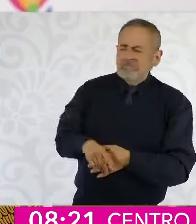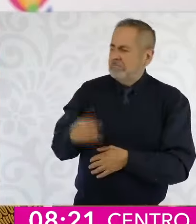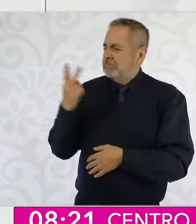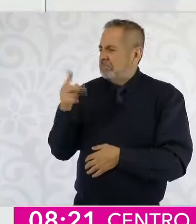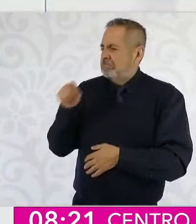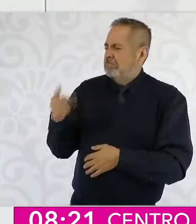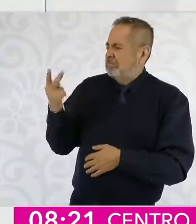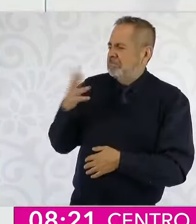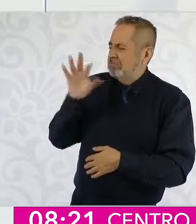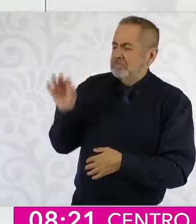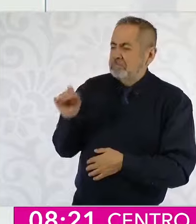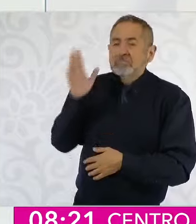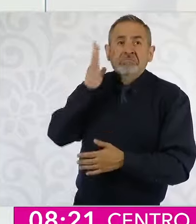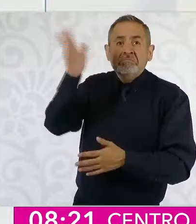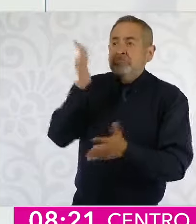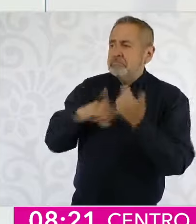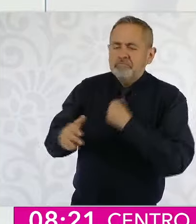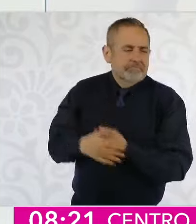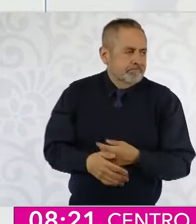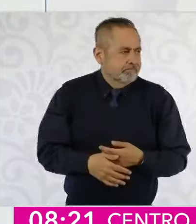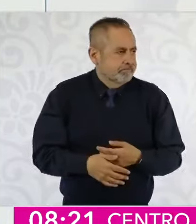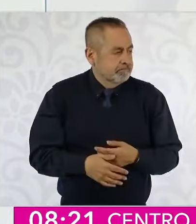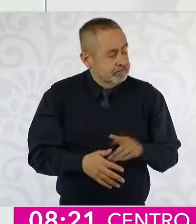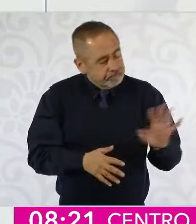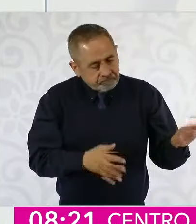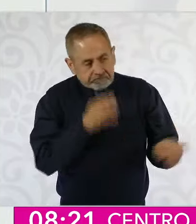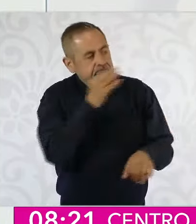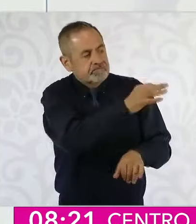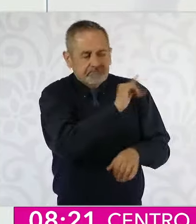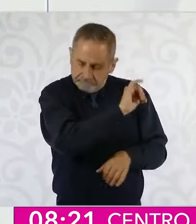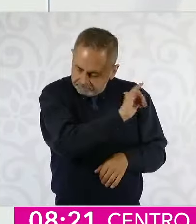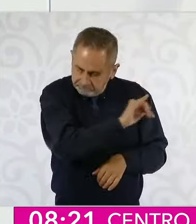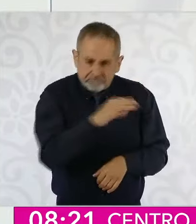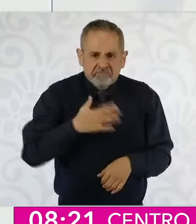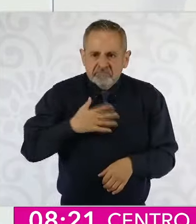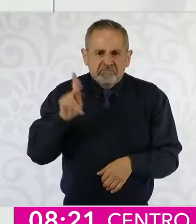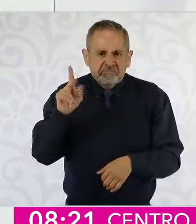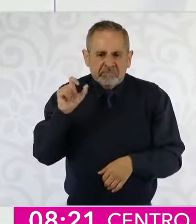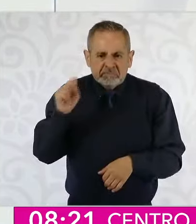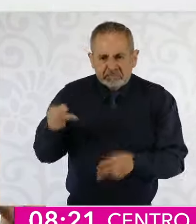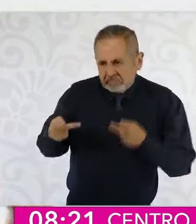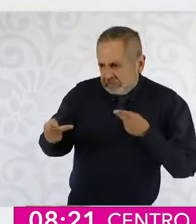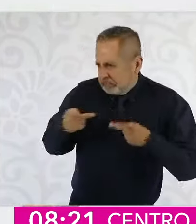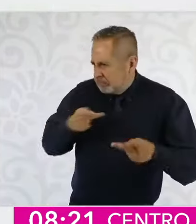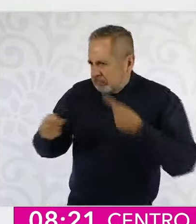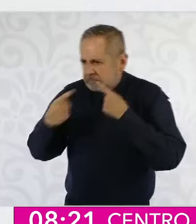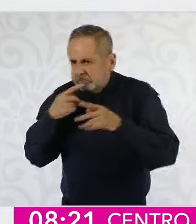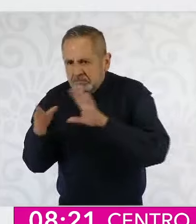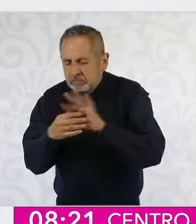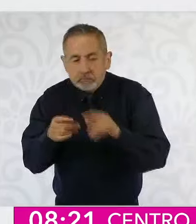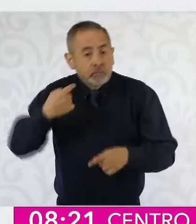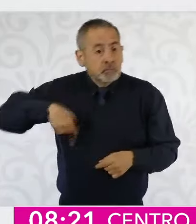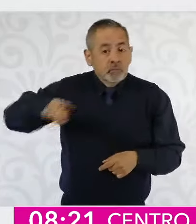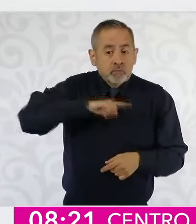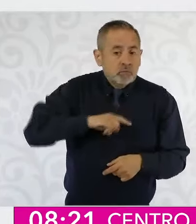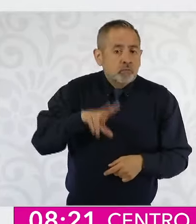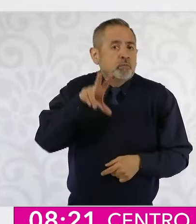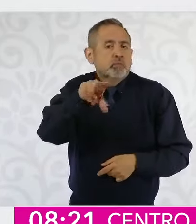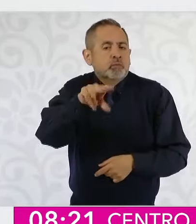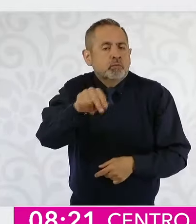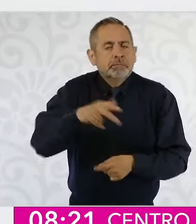2.5%, pues sí, créanos, porque tenemos un plan que no solamente es esperar a que lleguen